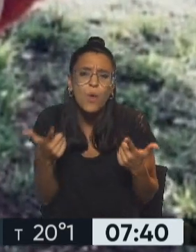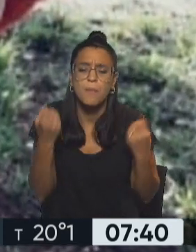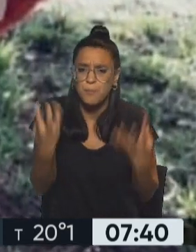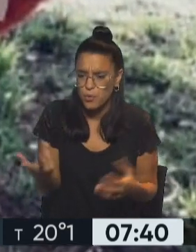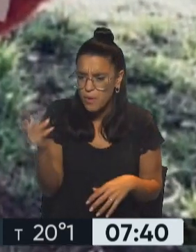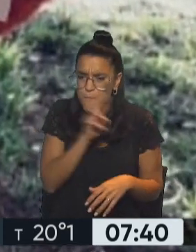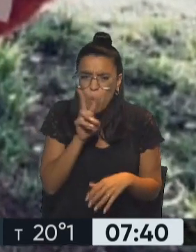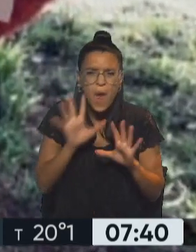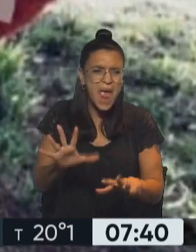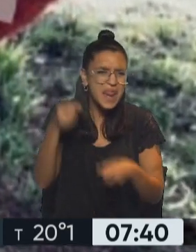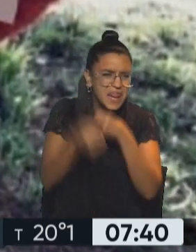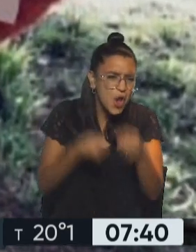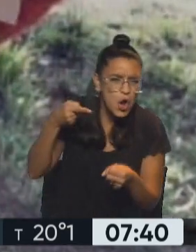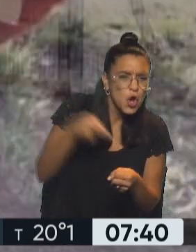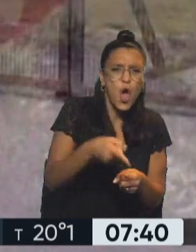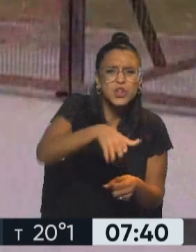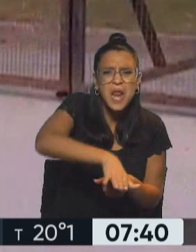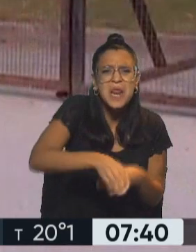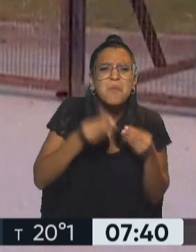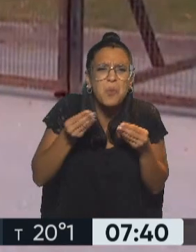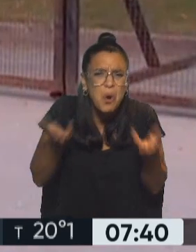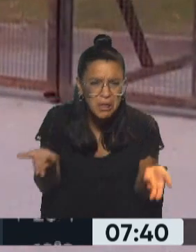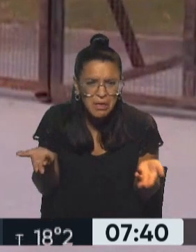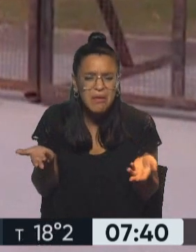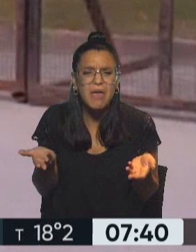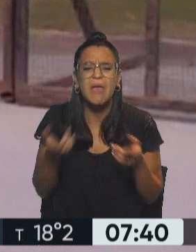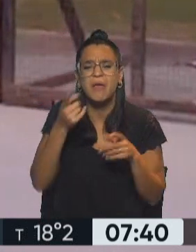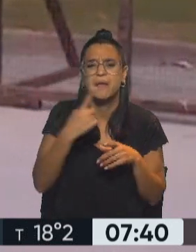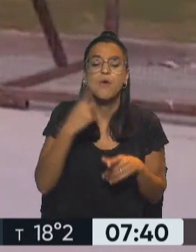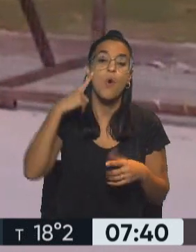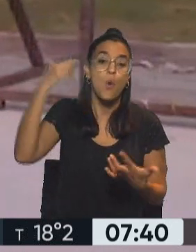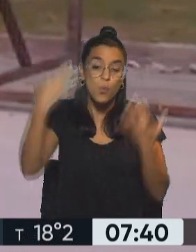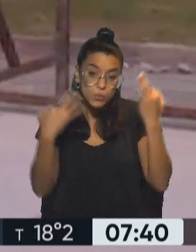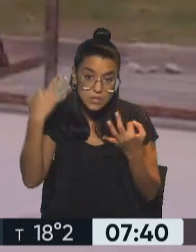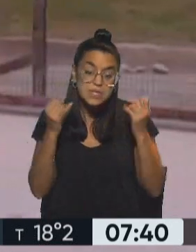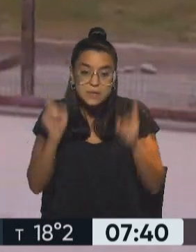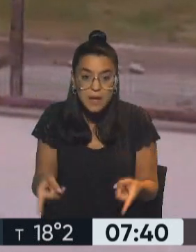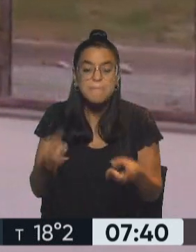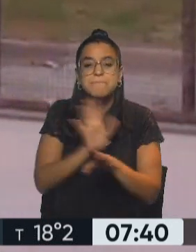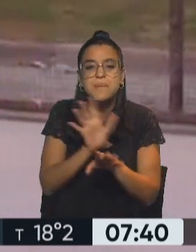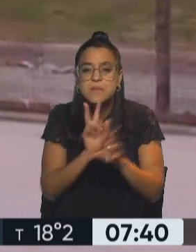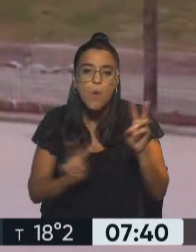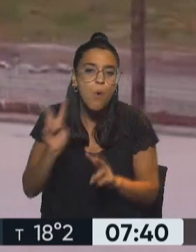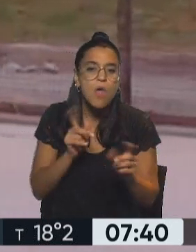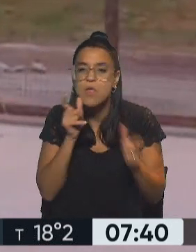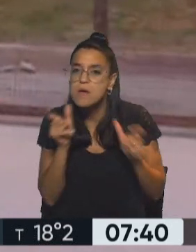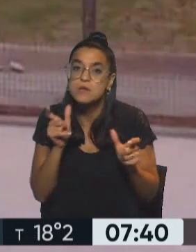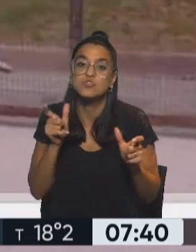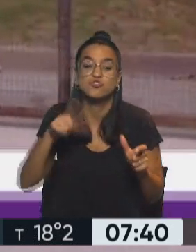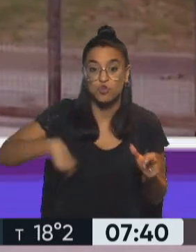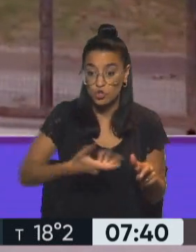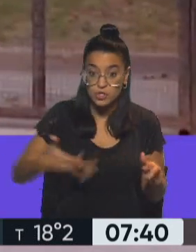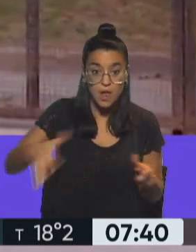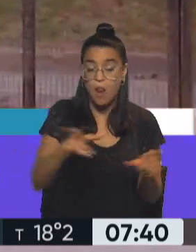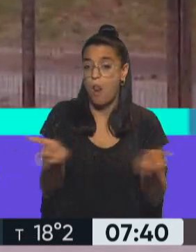actuaron con tanta hazaña contra esta criatura? En tanto, la justicia también busca respuestas y desde lo social